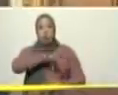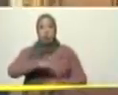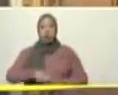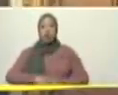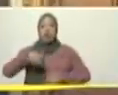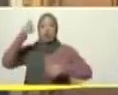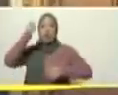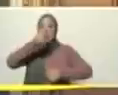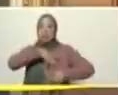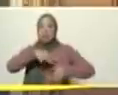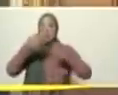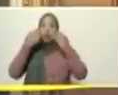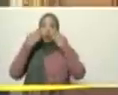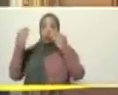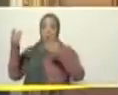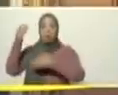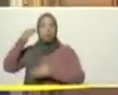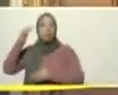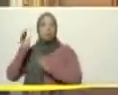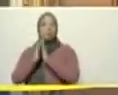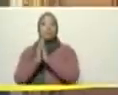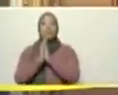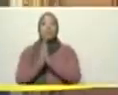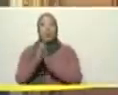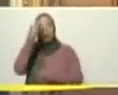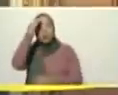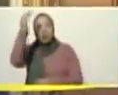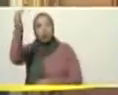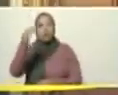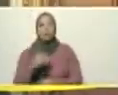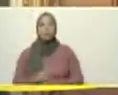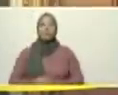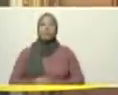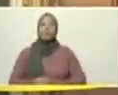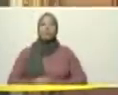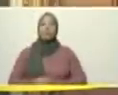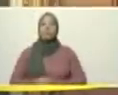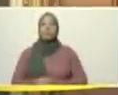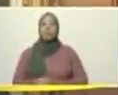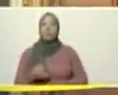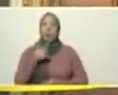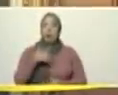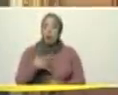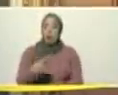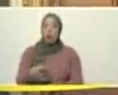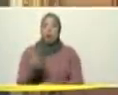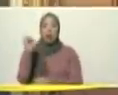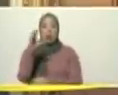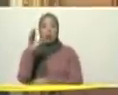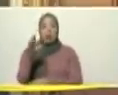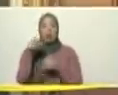Chile, Daniel Jadue. Por favor, darnos un saludo. Bien interesante tu ponencia, Daniel.